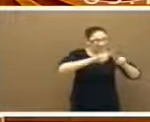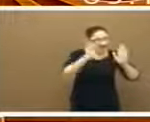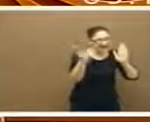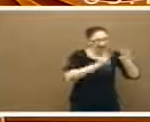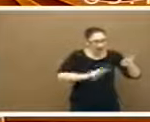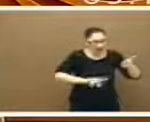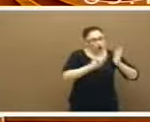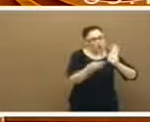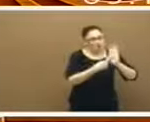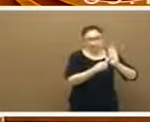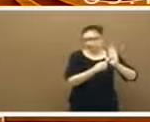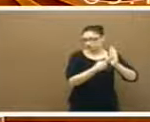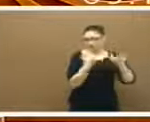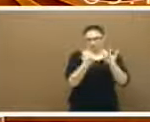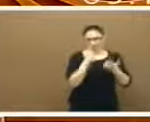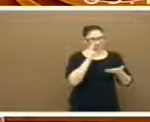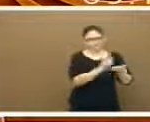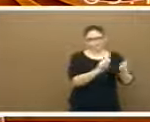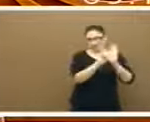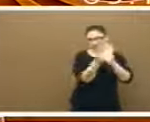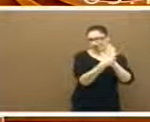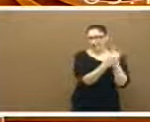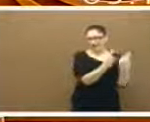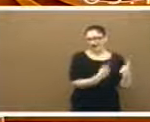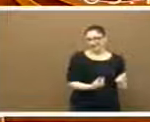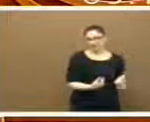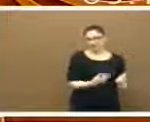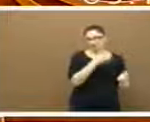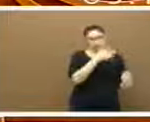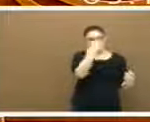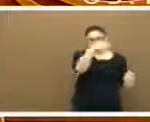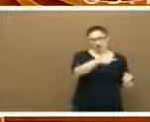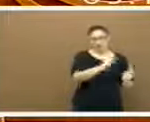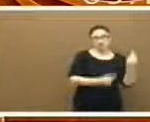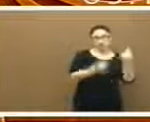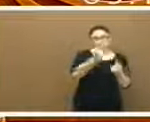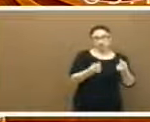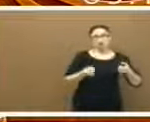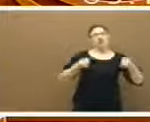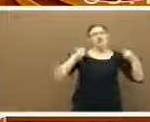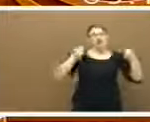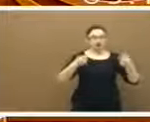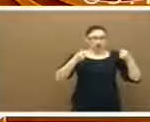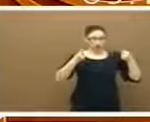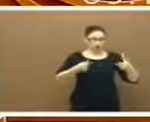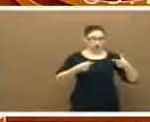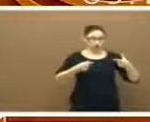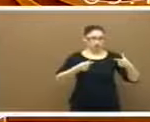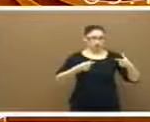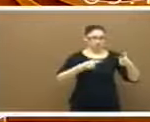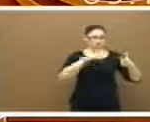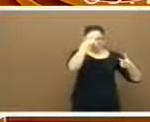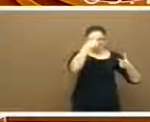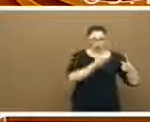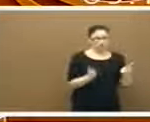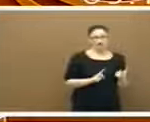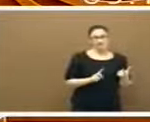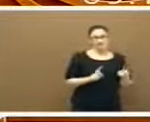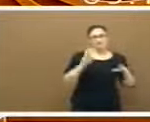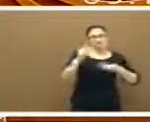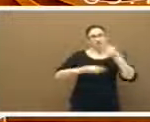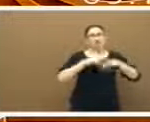partidas presupuestarias y sus dotaciones económicas para afrontar los gastos y hacer realidad las pretensiones o la hoja de ruta de ese